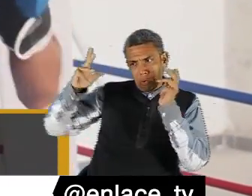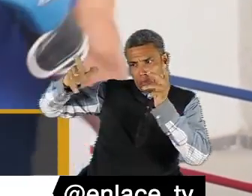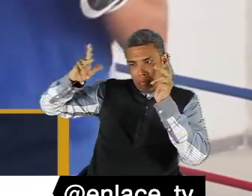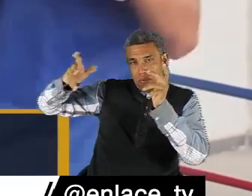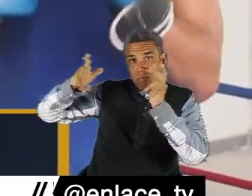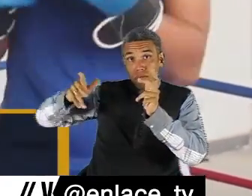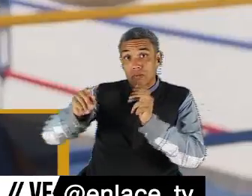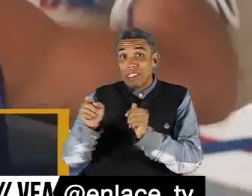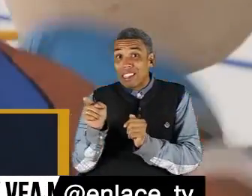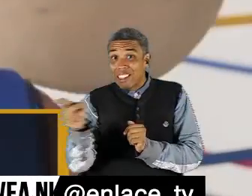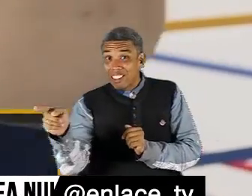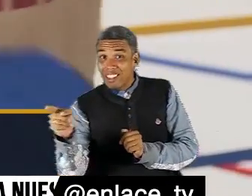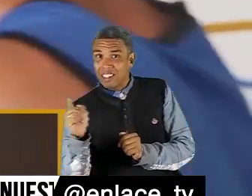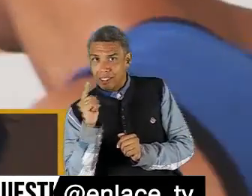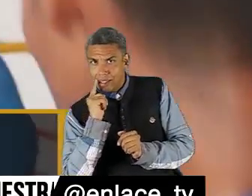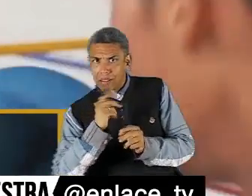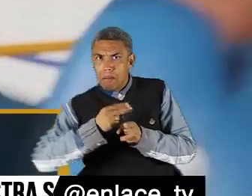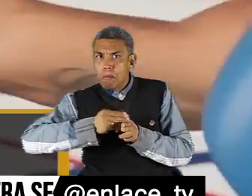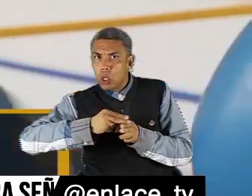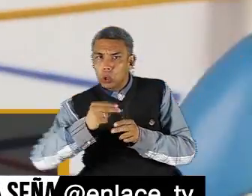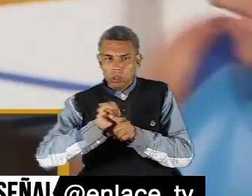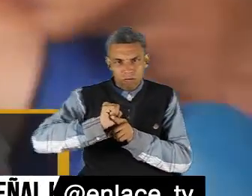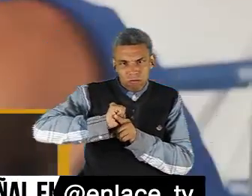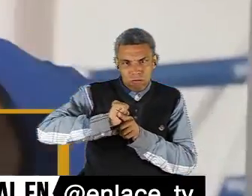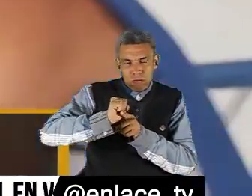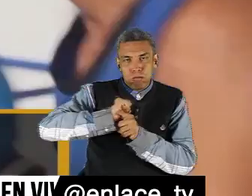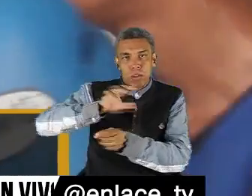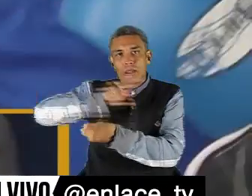carácter nacional.